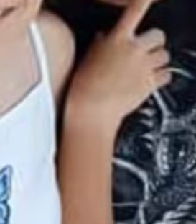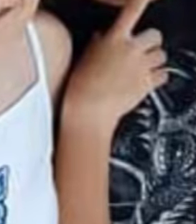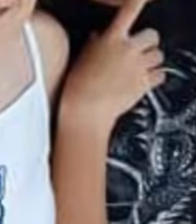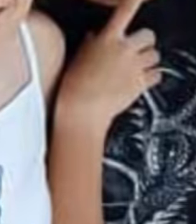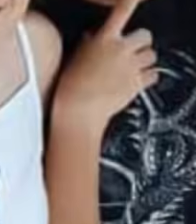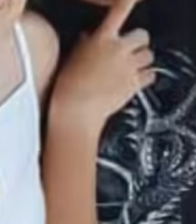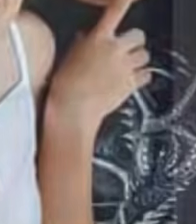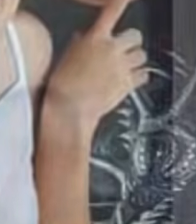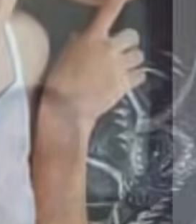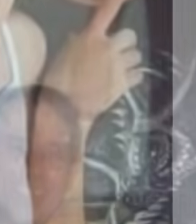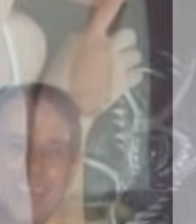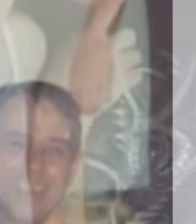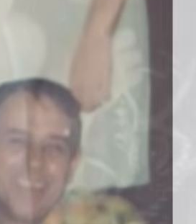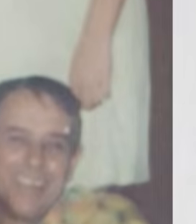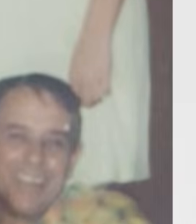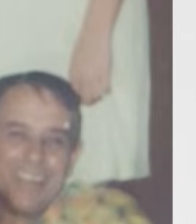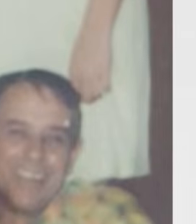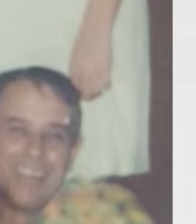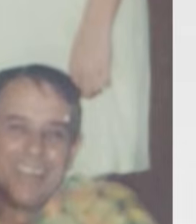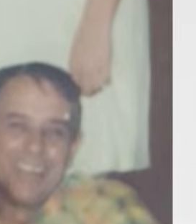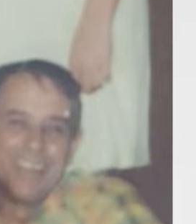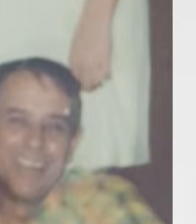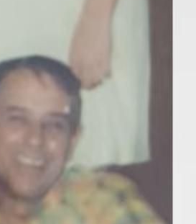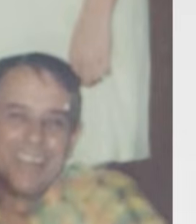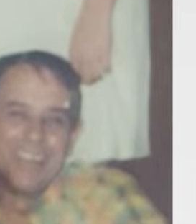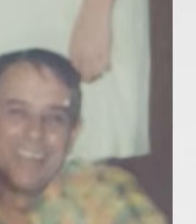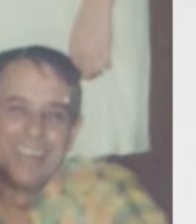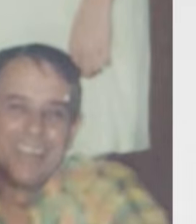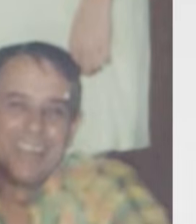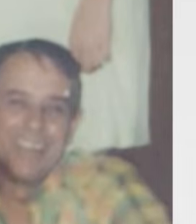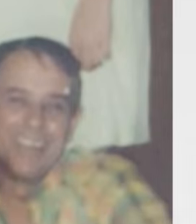convierte en milagro al barro.